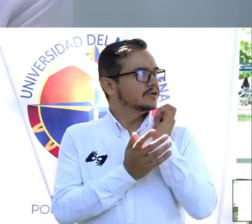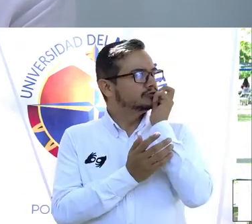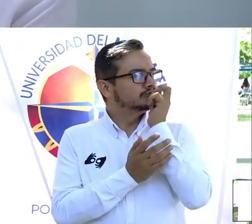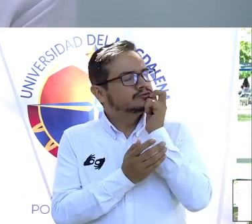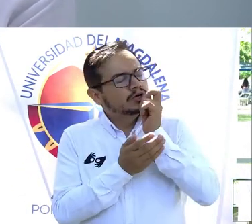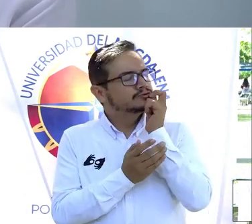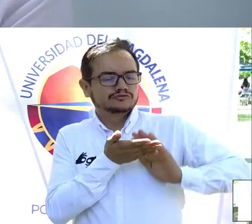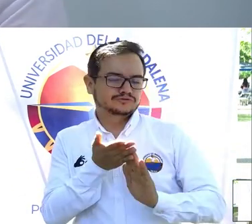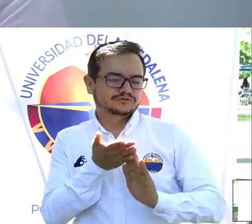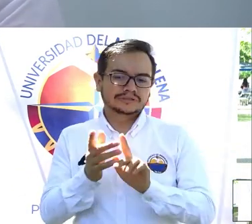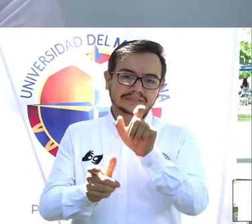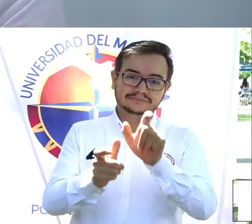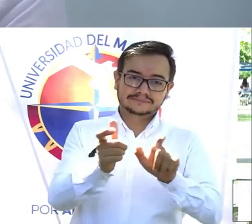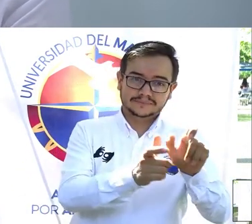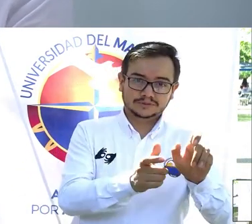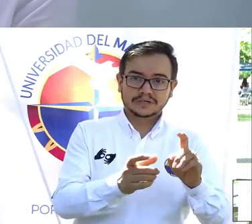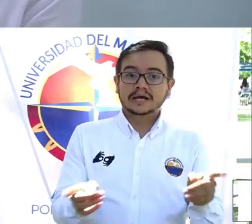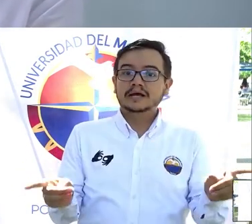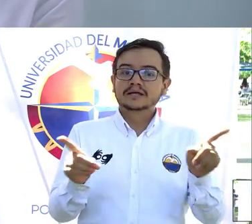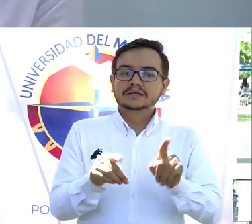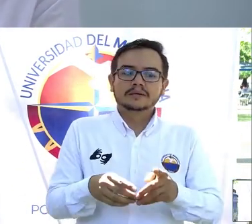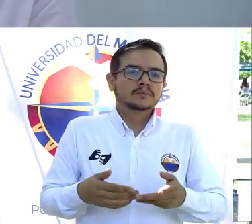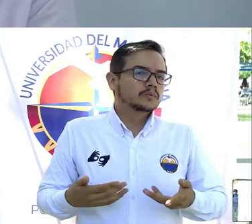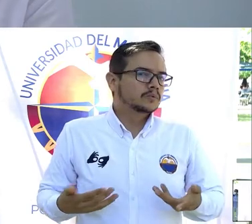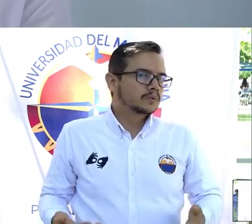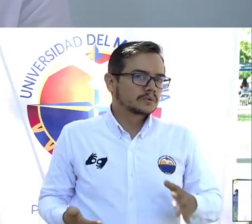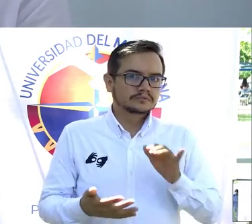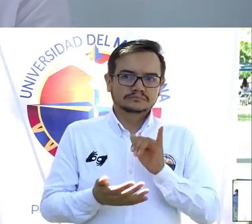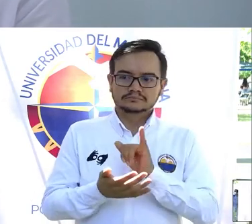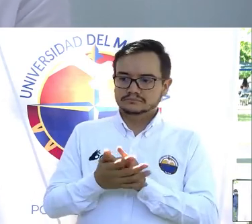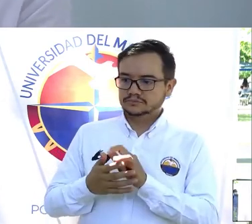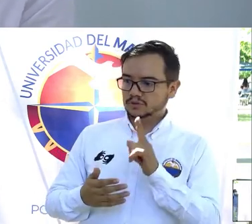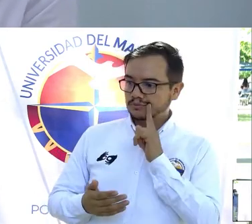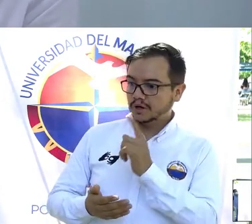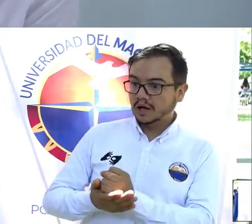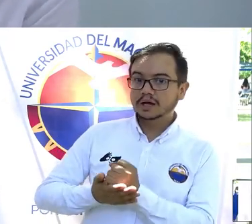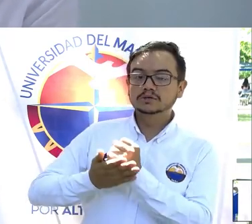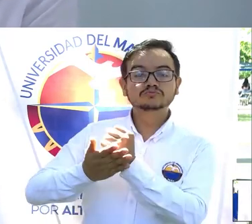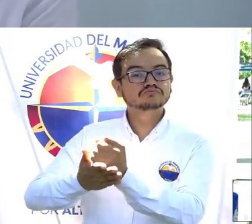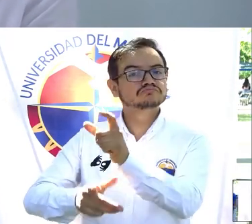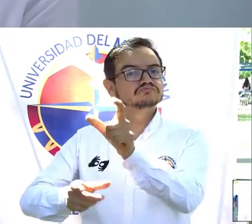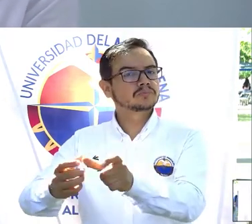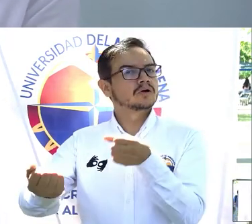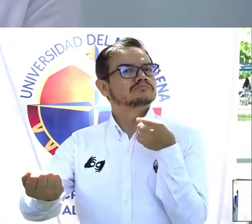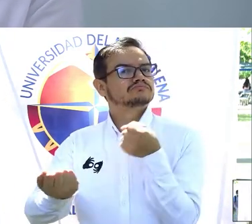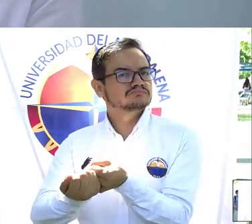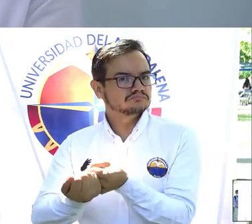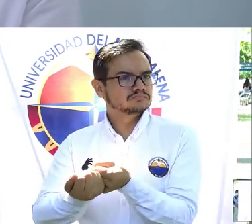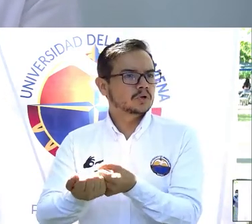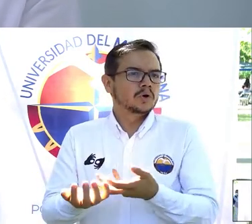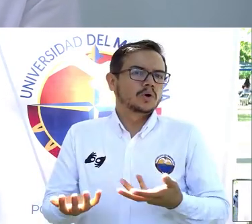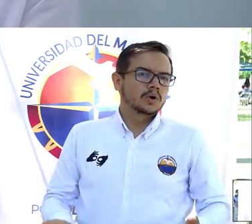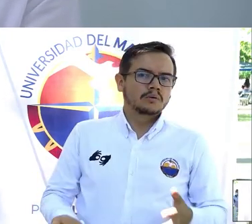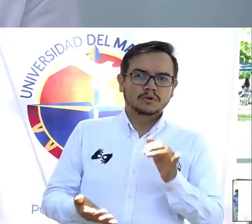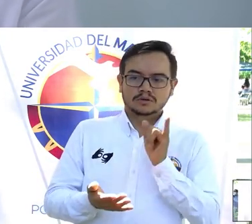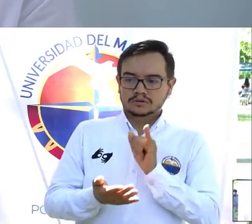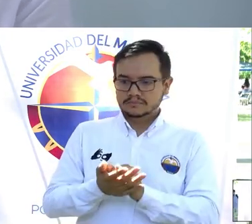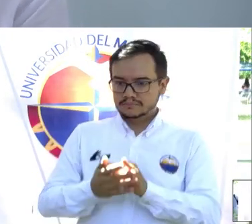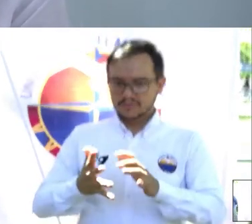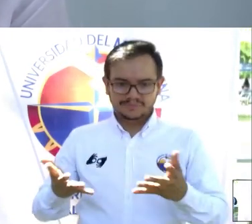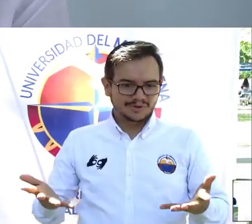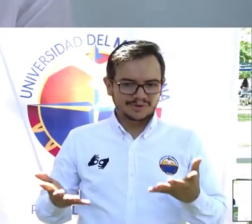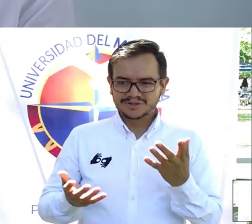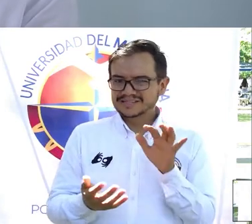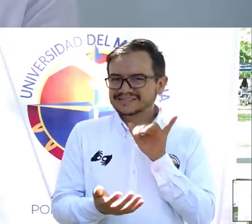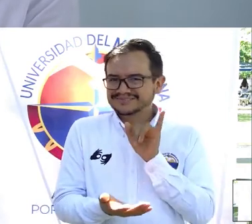pacientes. Con él nos hemos ayudado o nos hemos apoyado en poder localizar, como dice